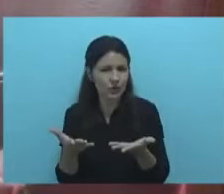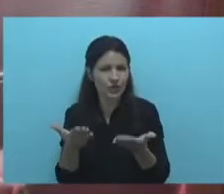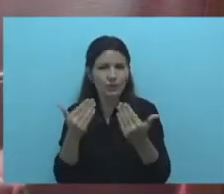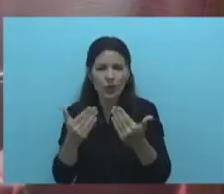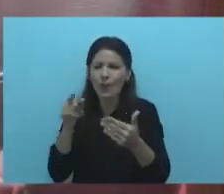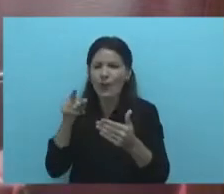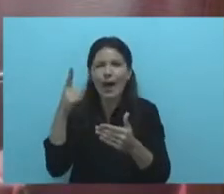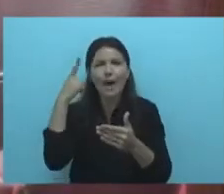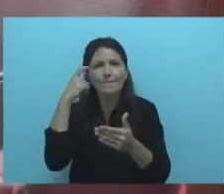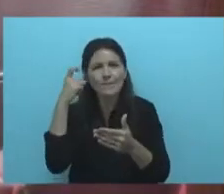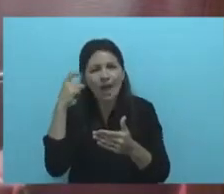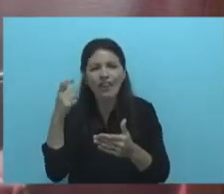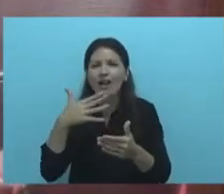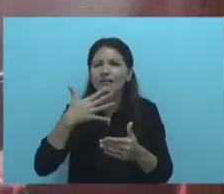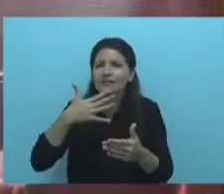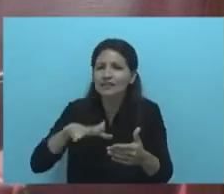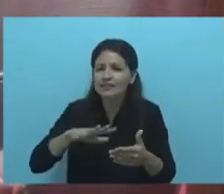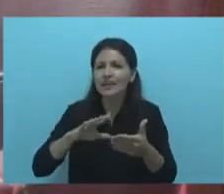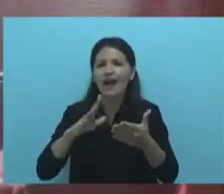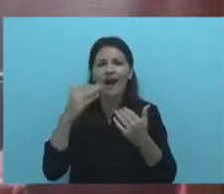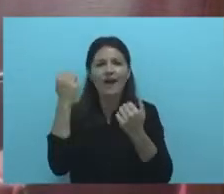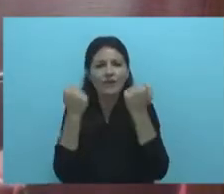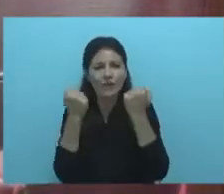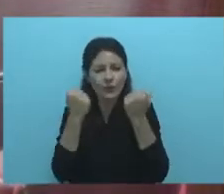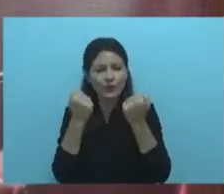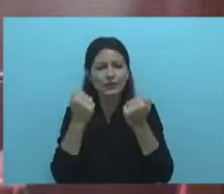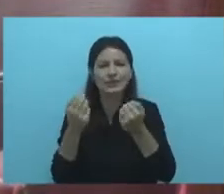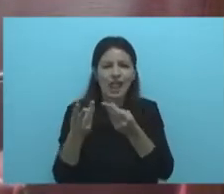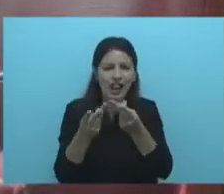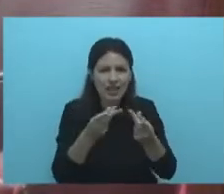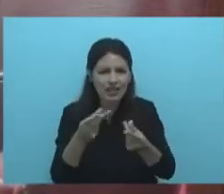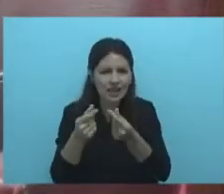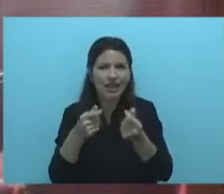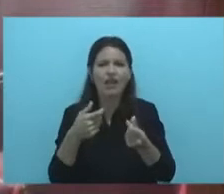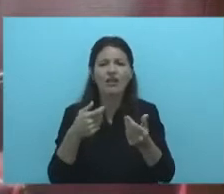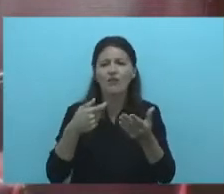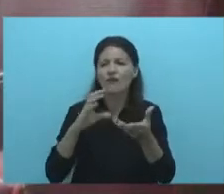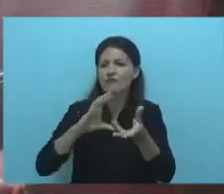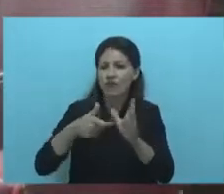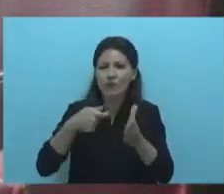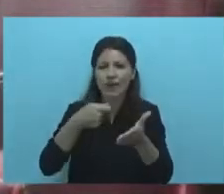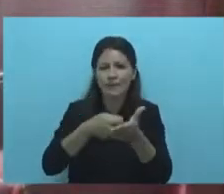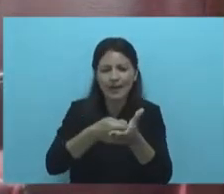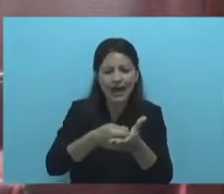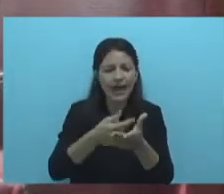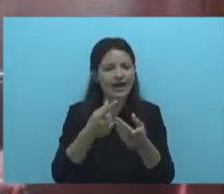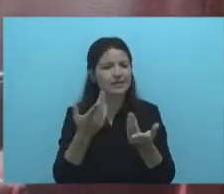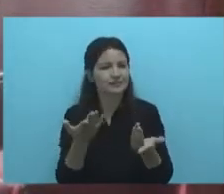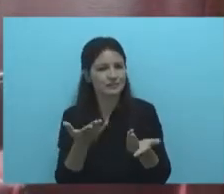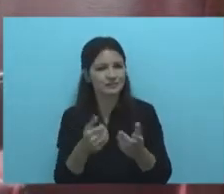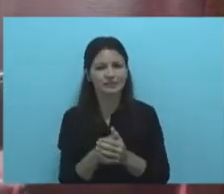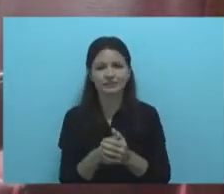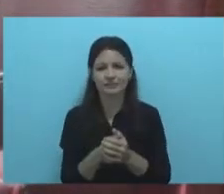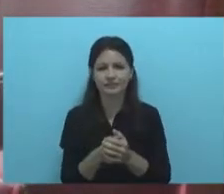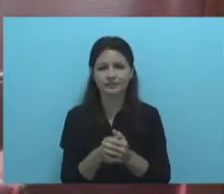sociedad comprometida con sus recursos públicos y en una